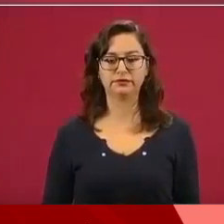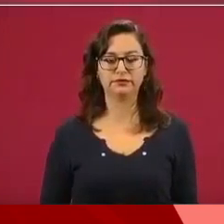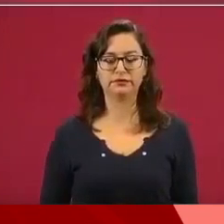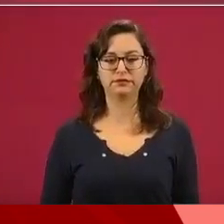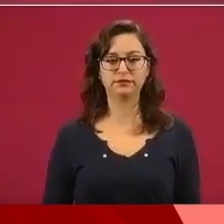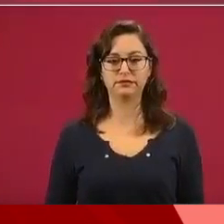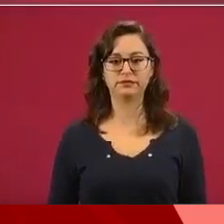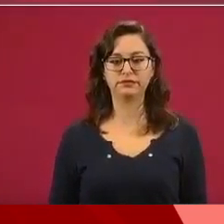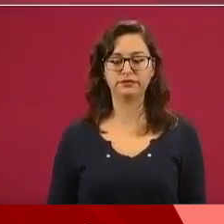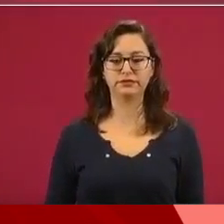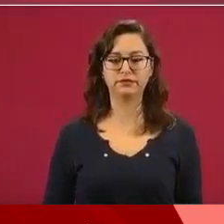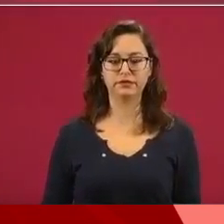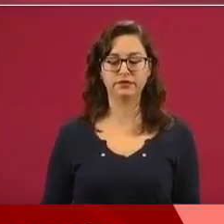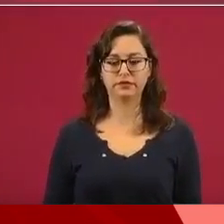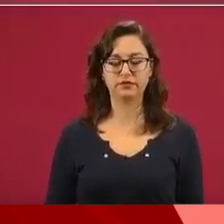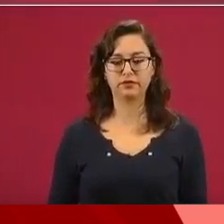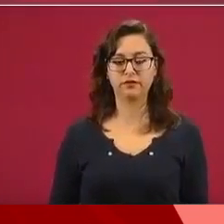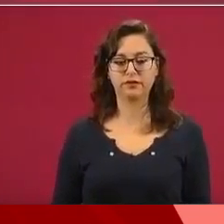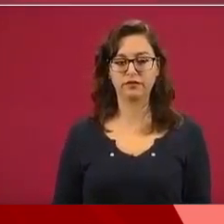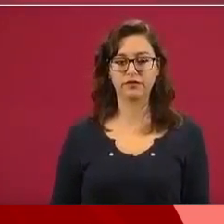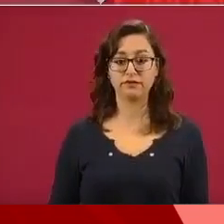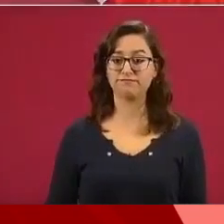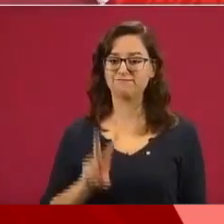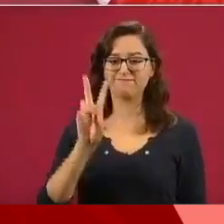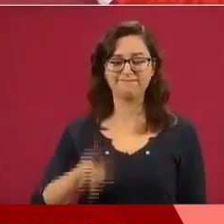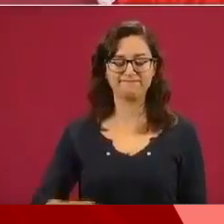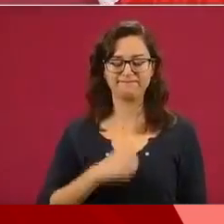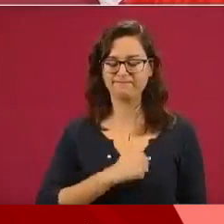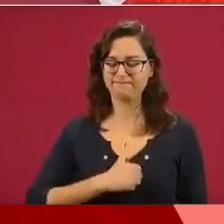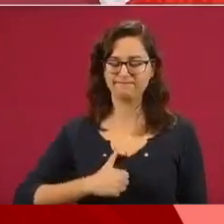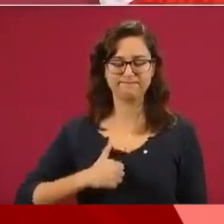es un hecho muy lamentable